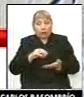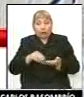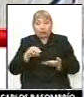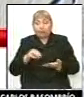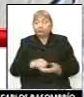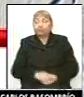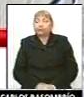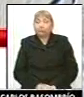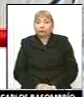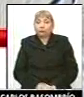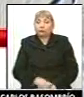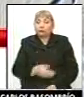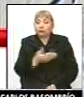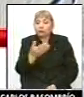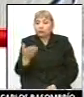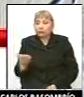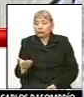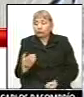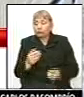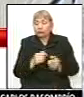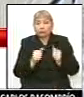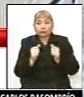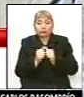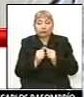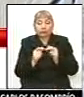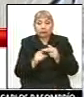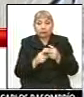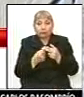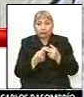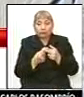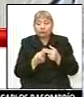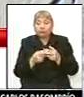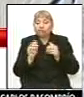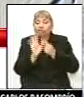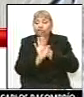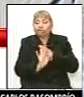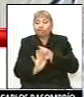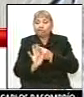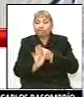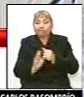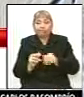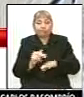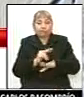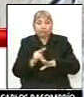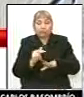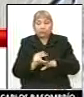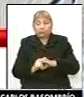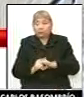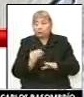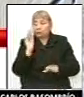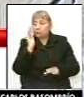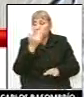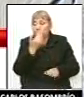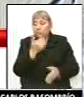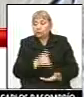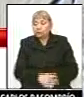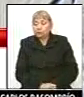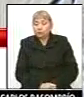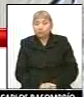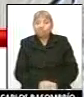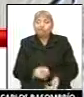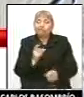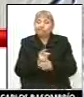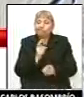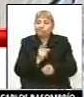en especial de aquellos en situación de aislamiento y contacto inicial, para proteger áreas naturales protegidas. Pareciera redundante,